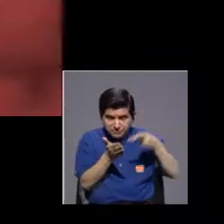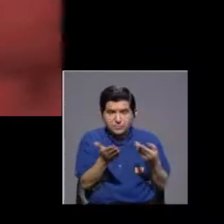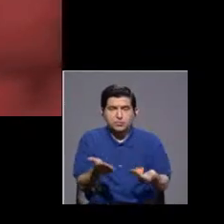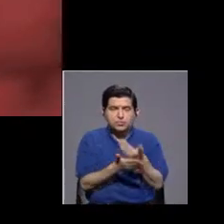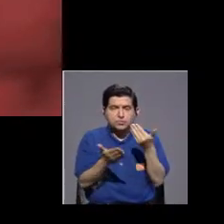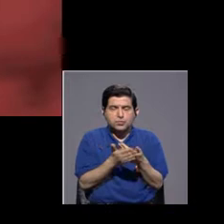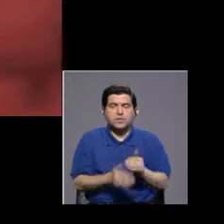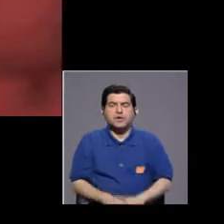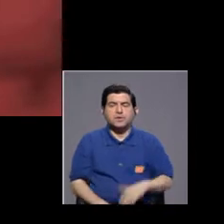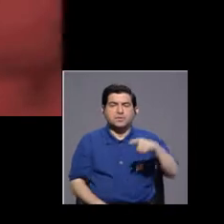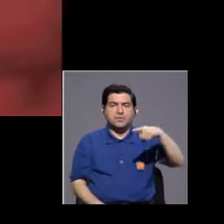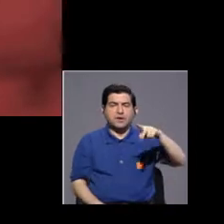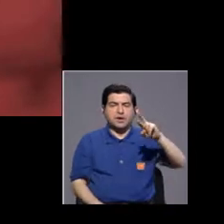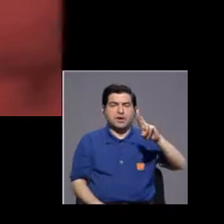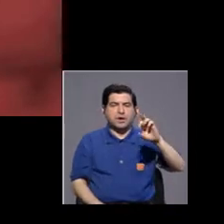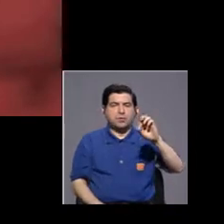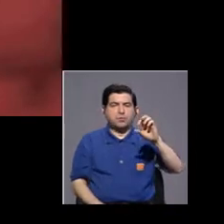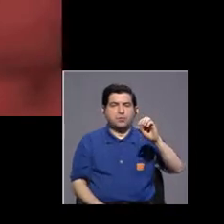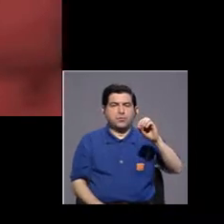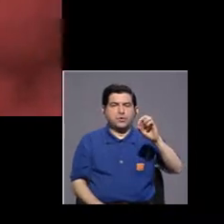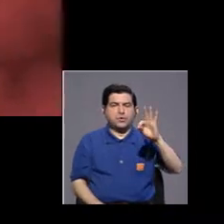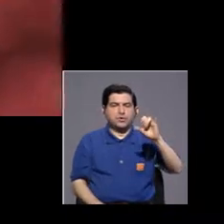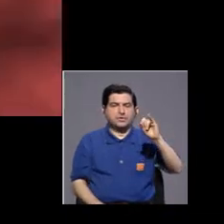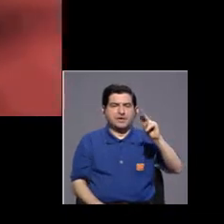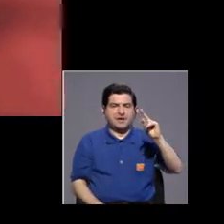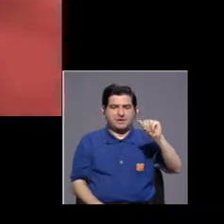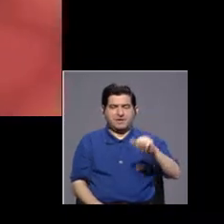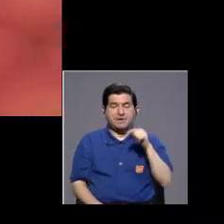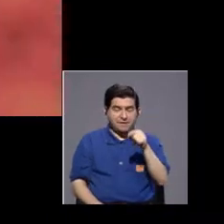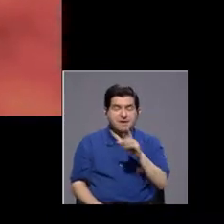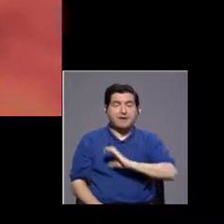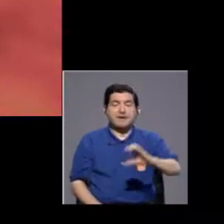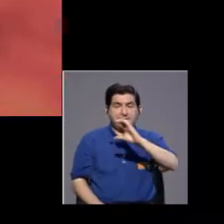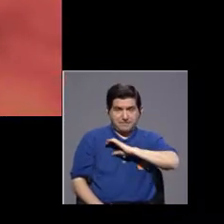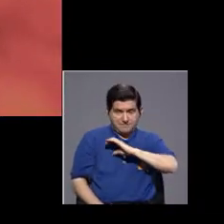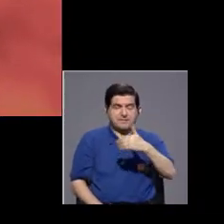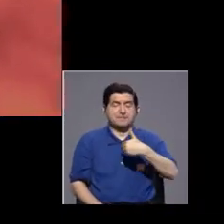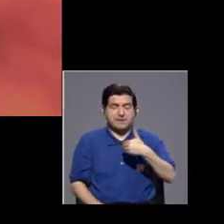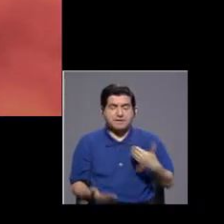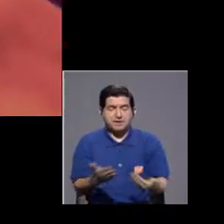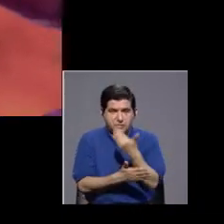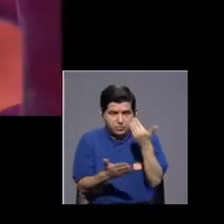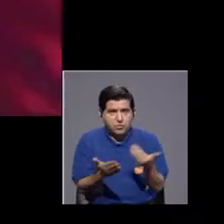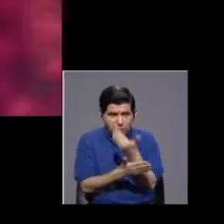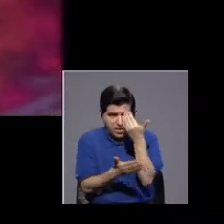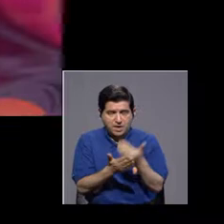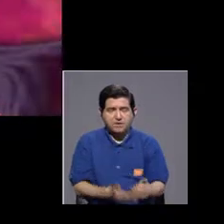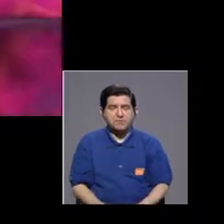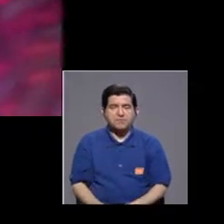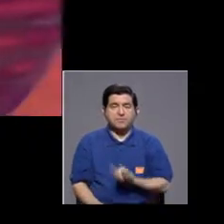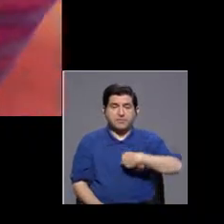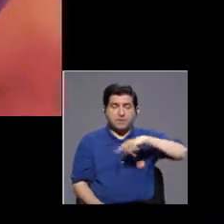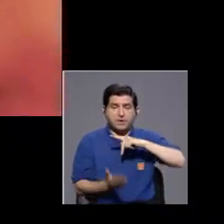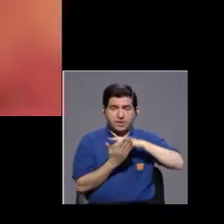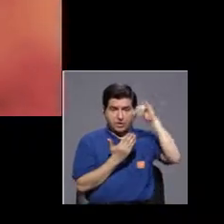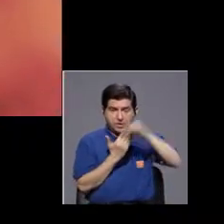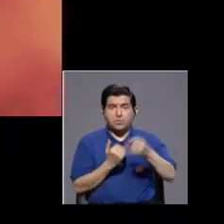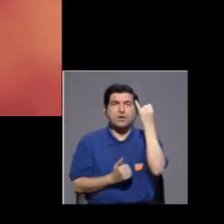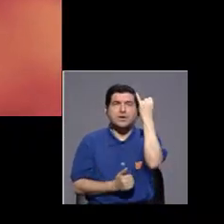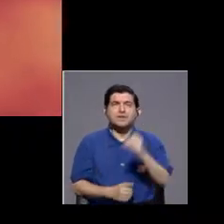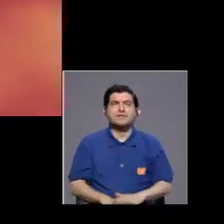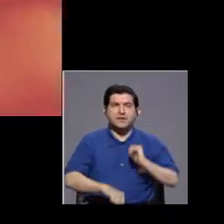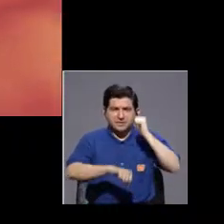nueva proteína que le va a conferir a ese individuo una característica novedosa en nuestro proyecto la idea es